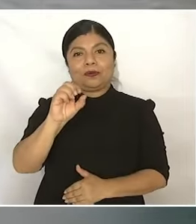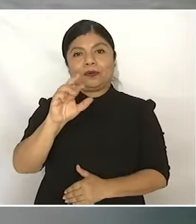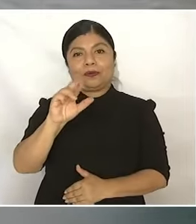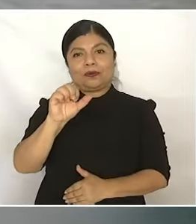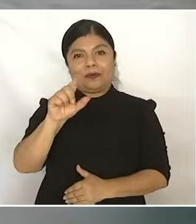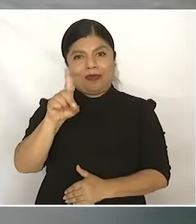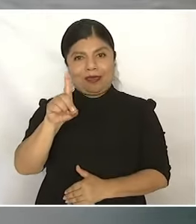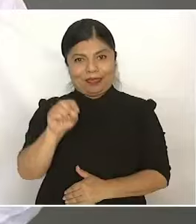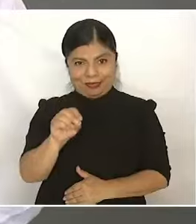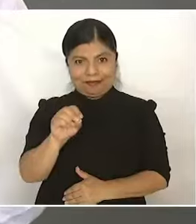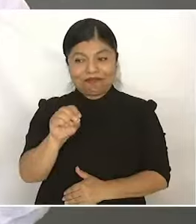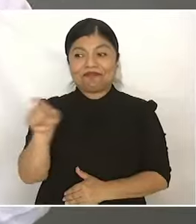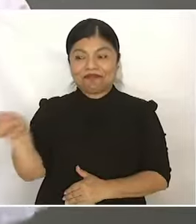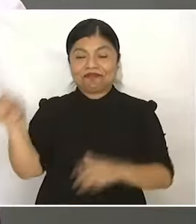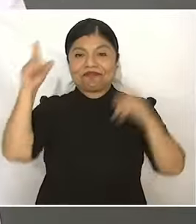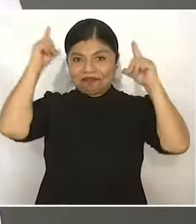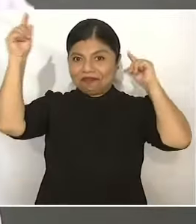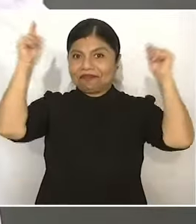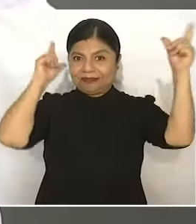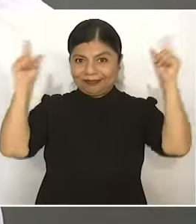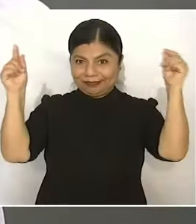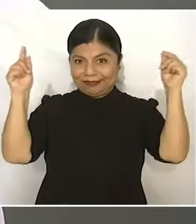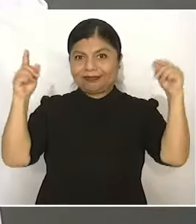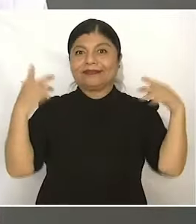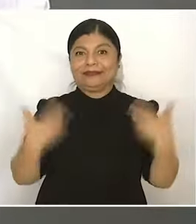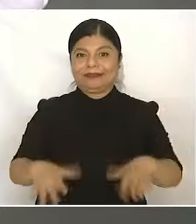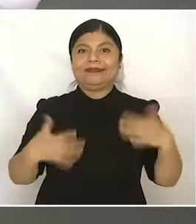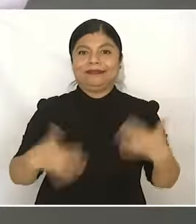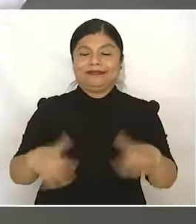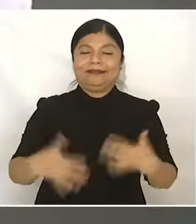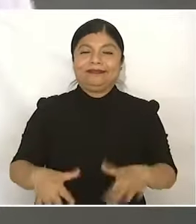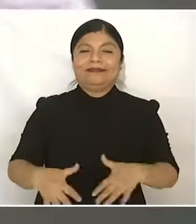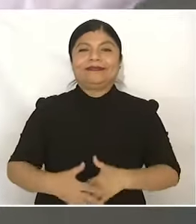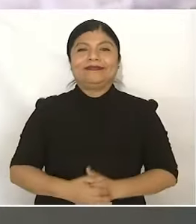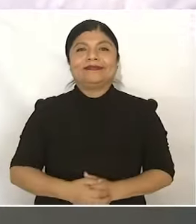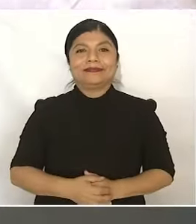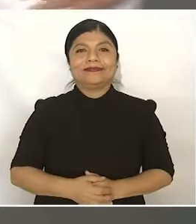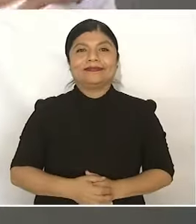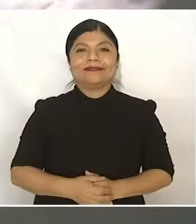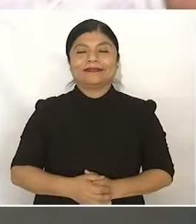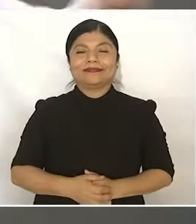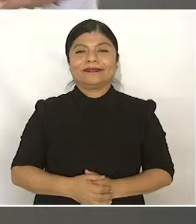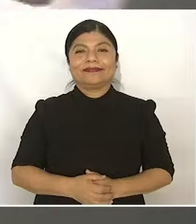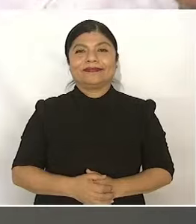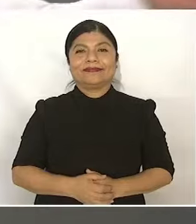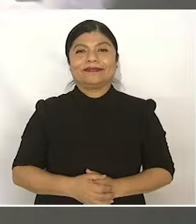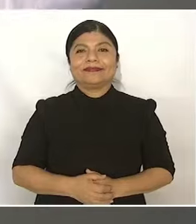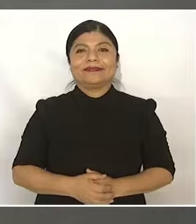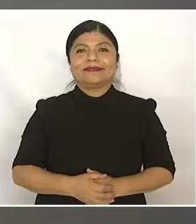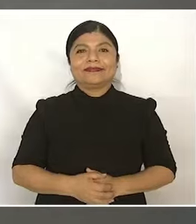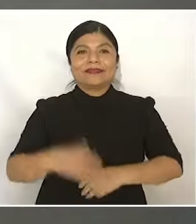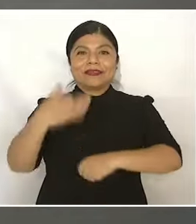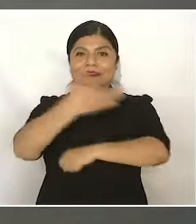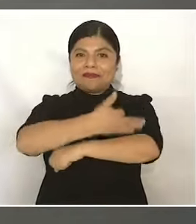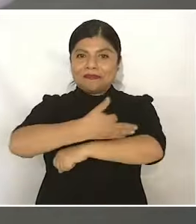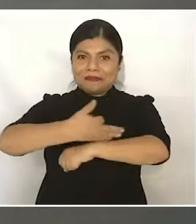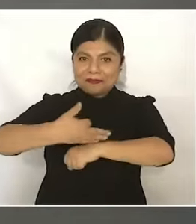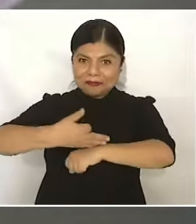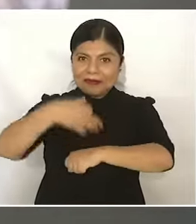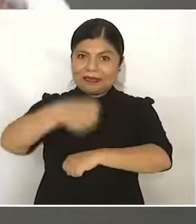Busquen, ahora que regresen allá a la casa, saludo a toda la familia también, que les mando